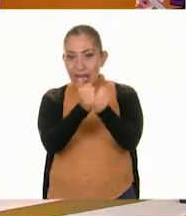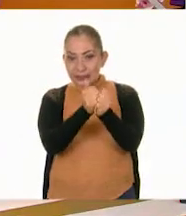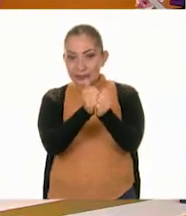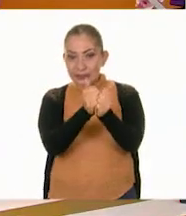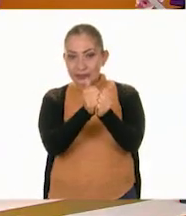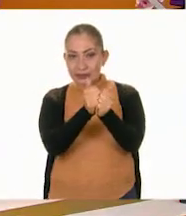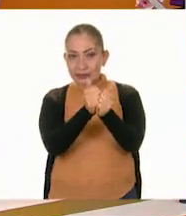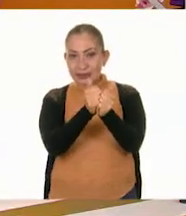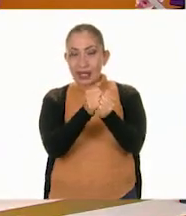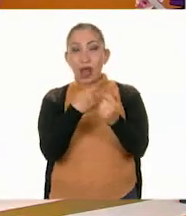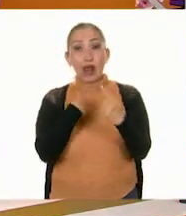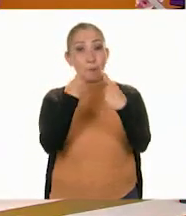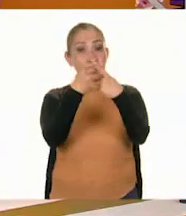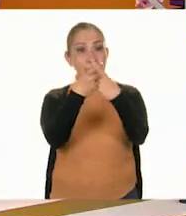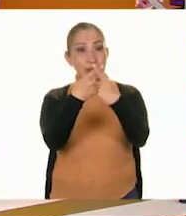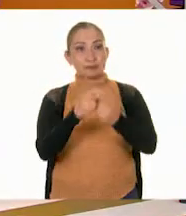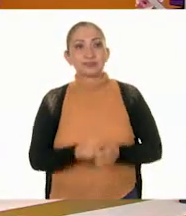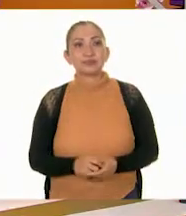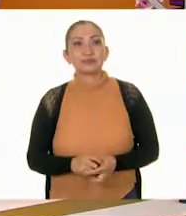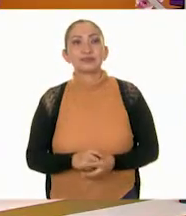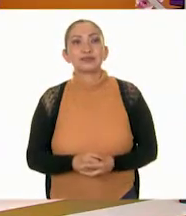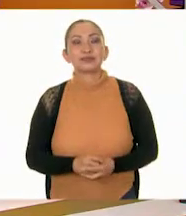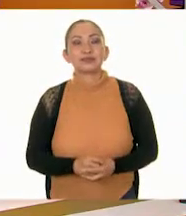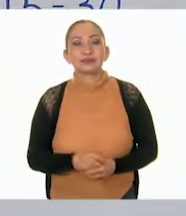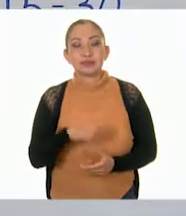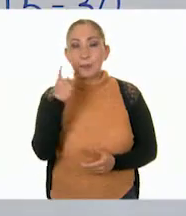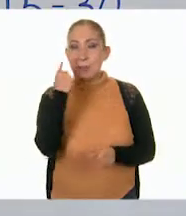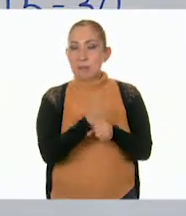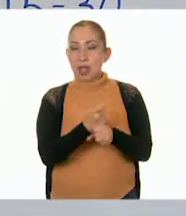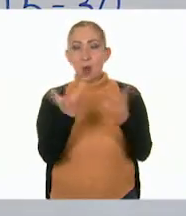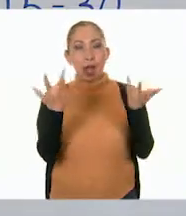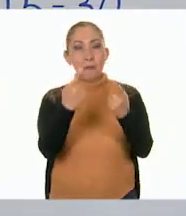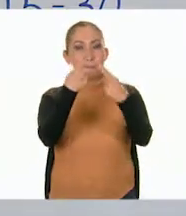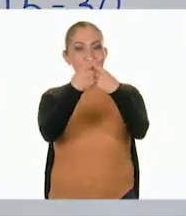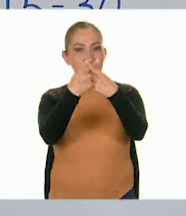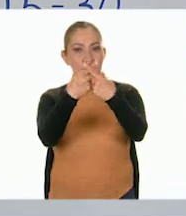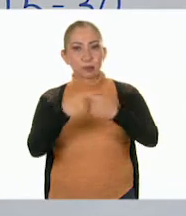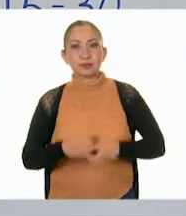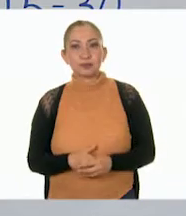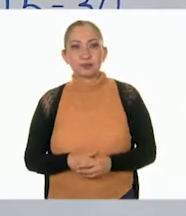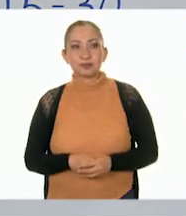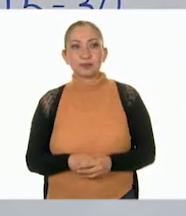multiplicación. Y vamos a anotar multiplicación. Ajá.